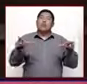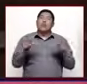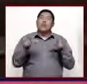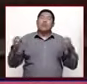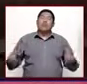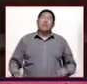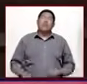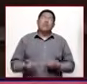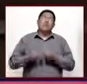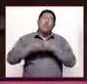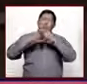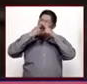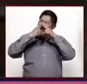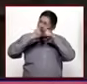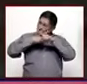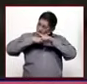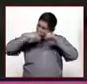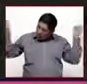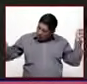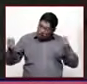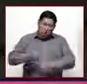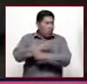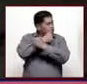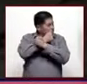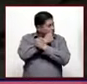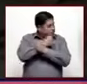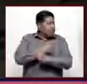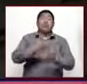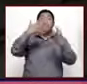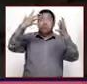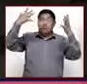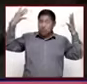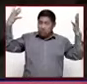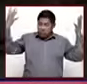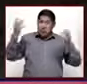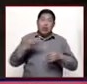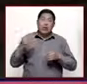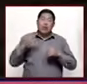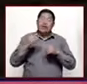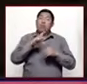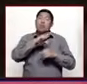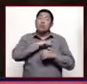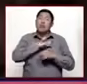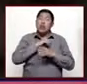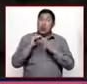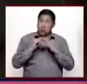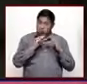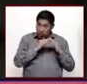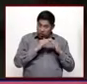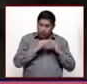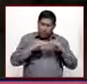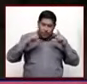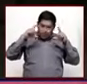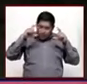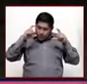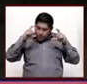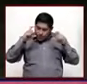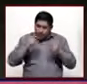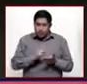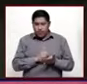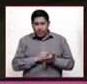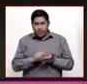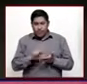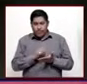de la explosión y también vemos al personal ya de la Fuerza Especial de Lucha contra el Crimen, quienes están en estos momentos realizando